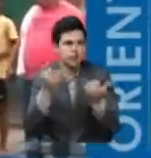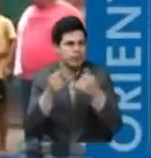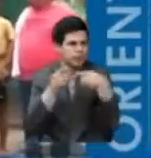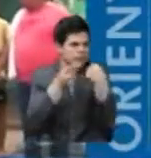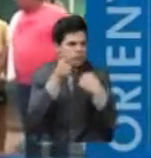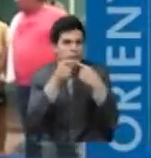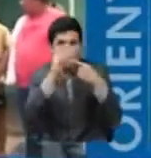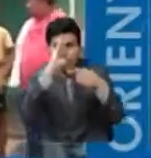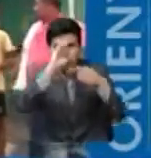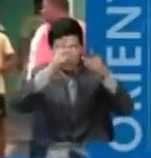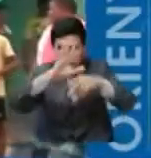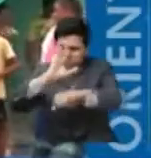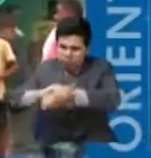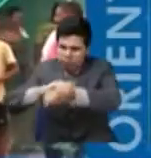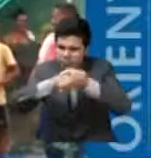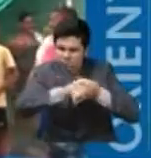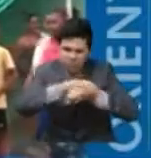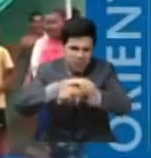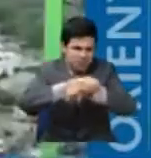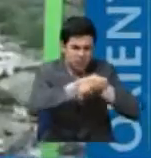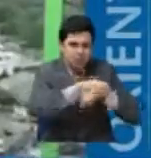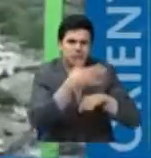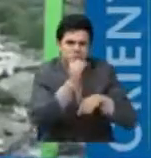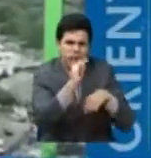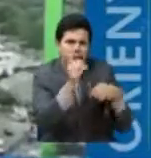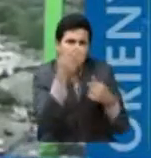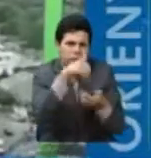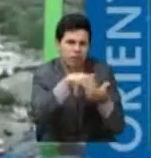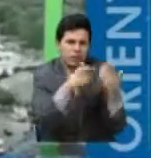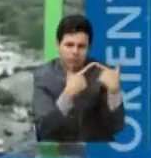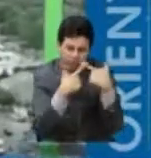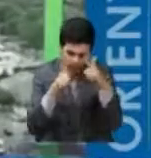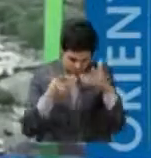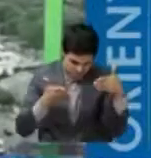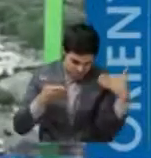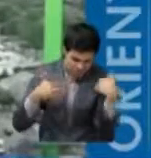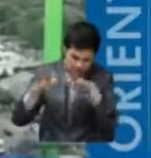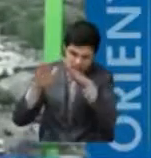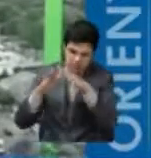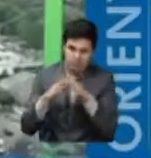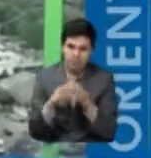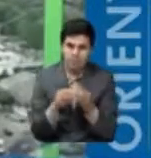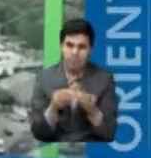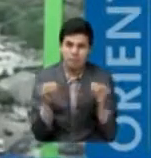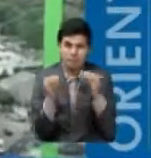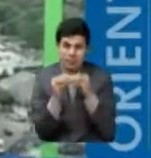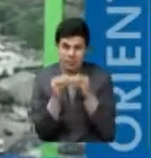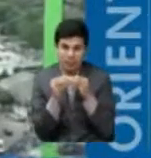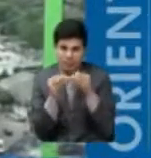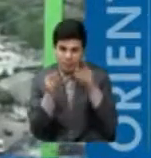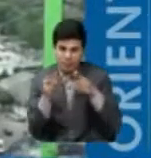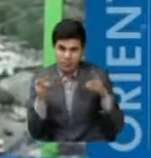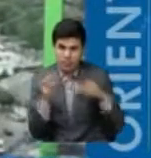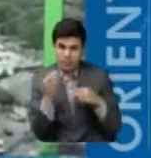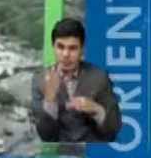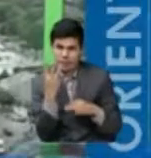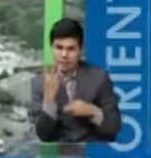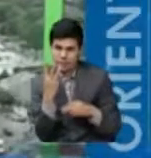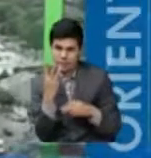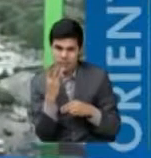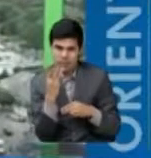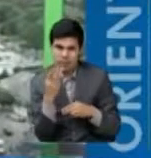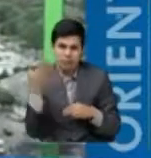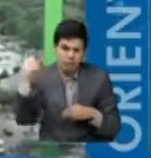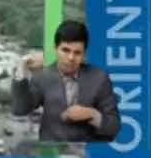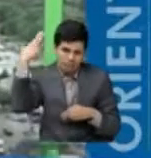fueron entregadas a la comunidad. Sí, la Fuerza Pública nos hizo entrega a las tres personas que estaban detenidas. Nosotros igualmente